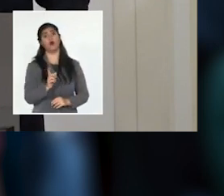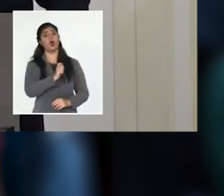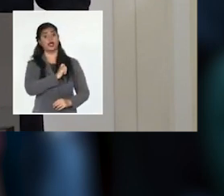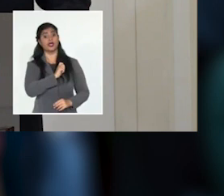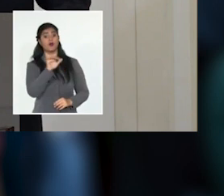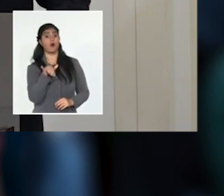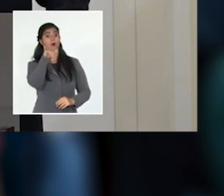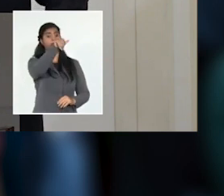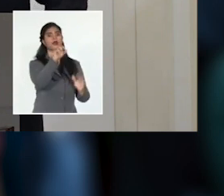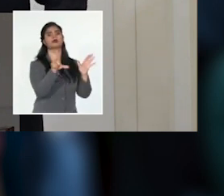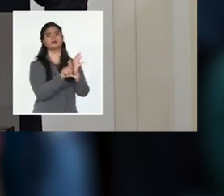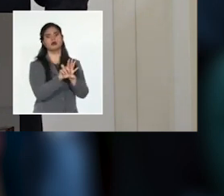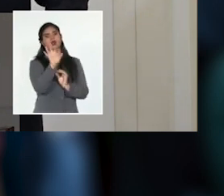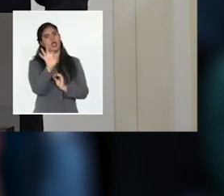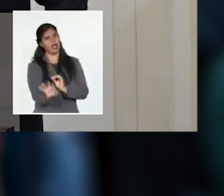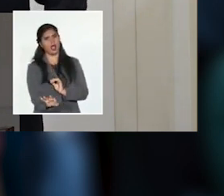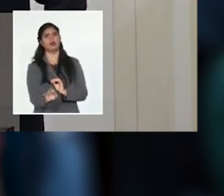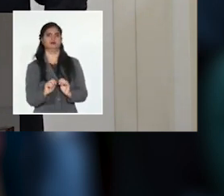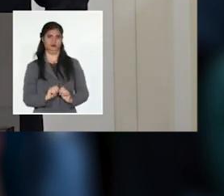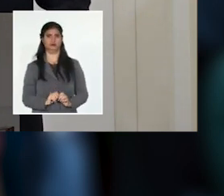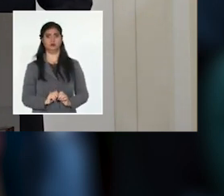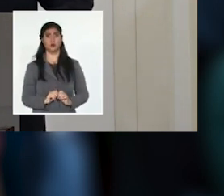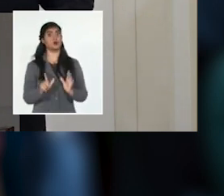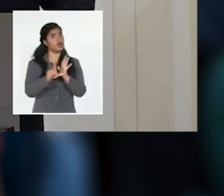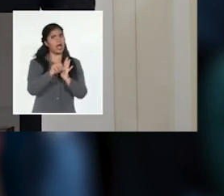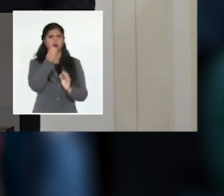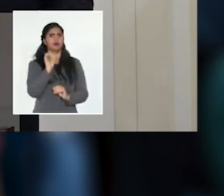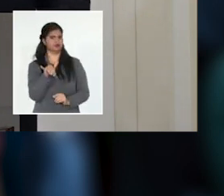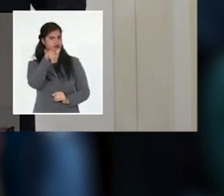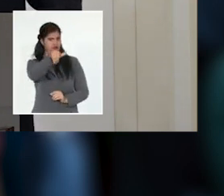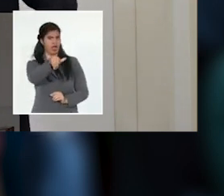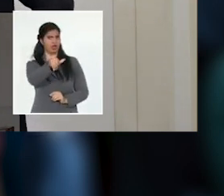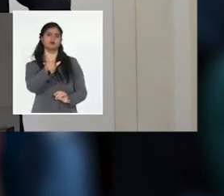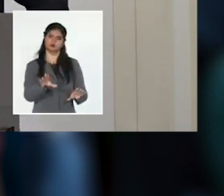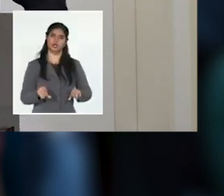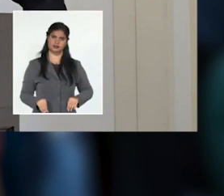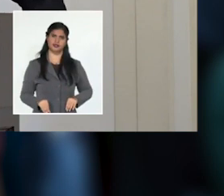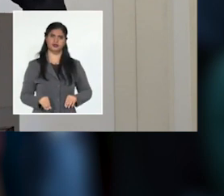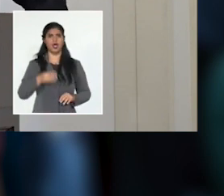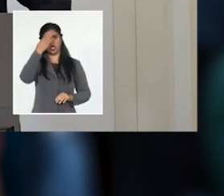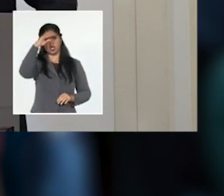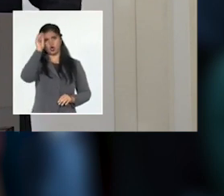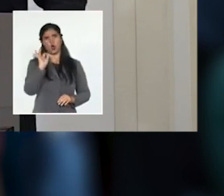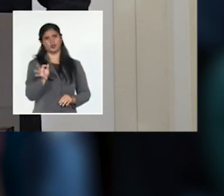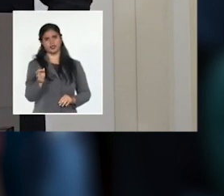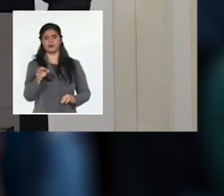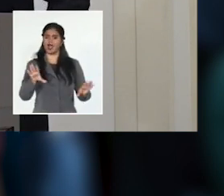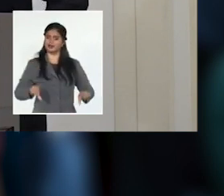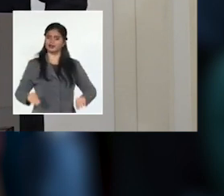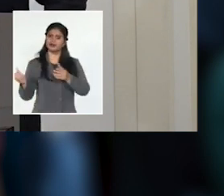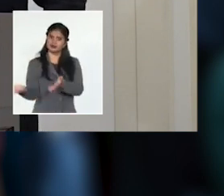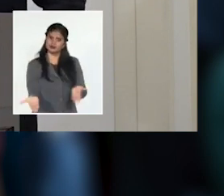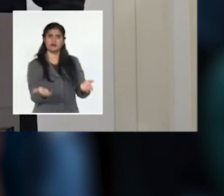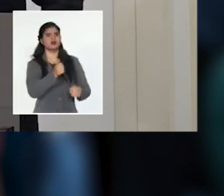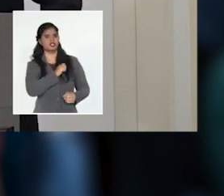emigrados cubanos que les deje claro que admiramos sus triunfos y que su patria los respeta. La mira orgullosa y la espera